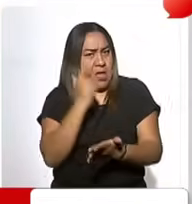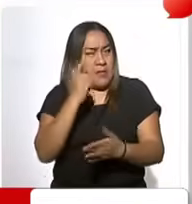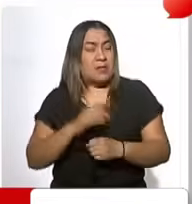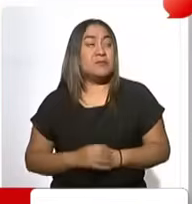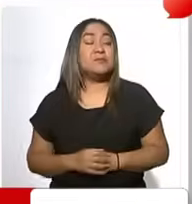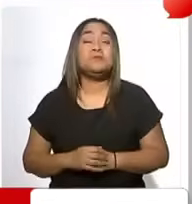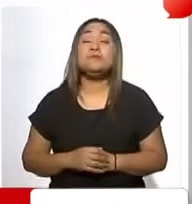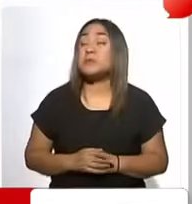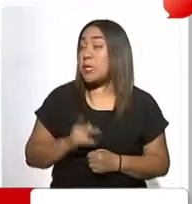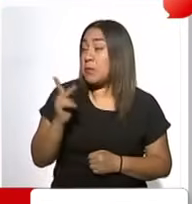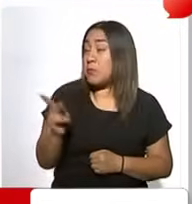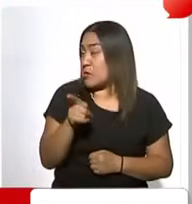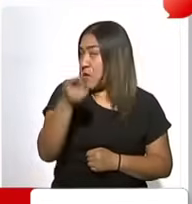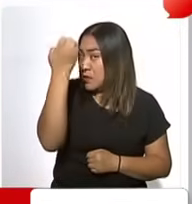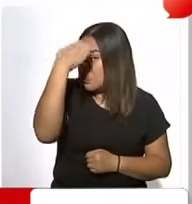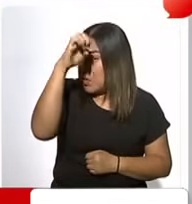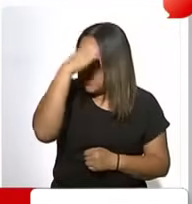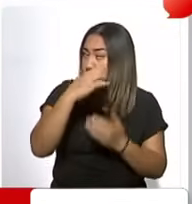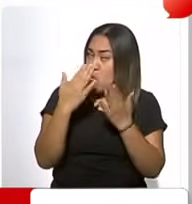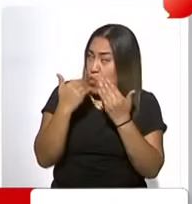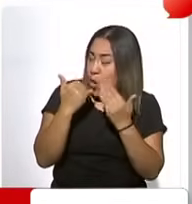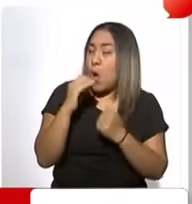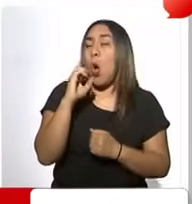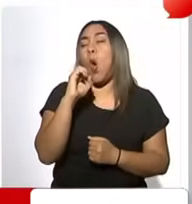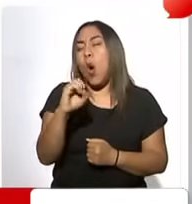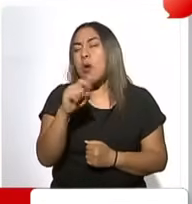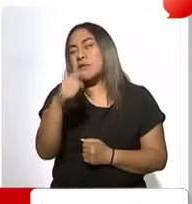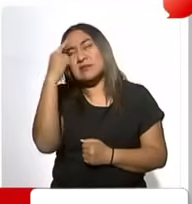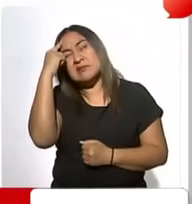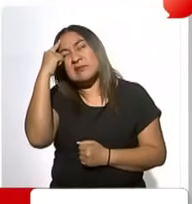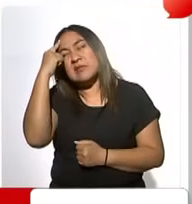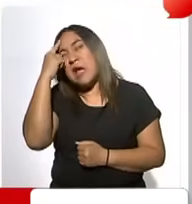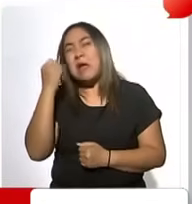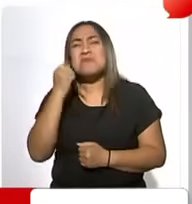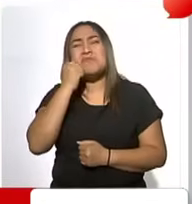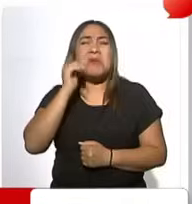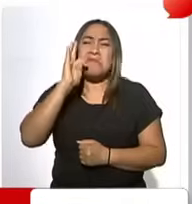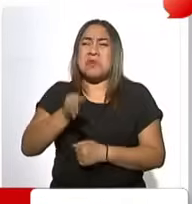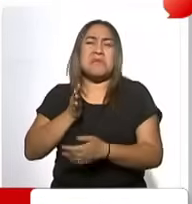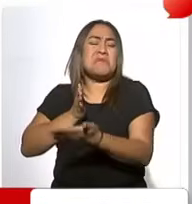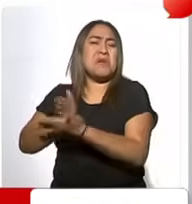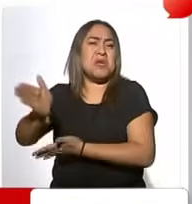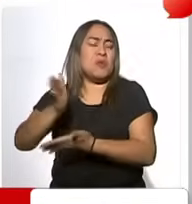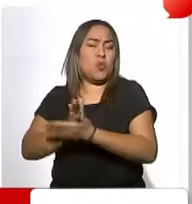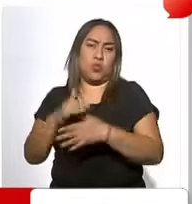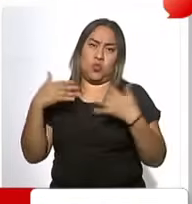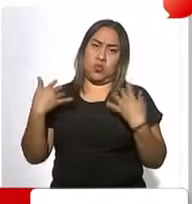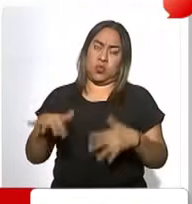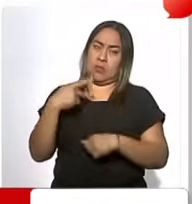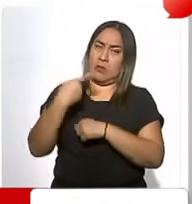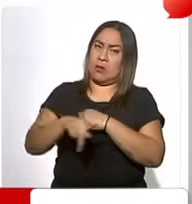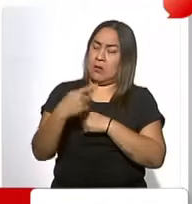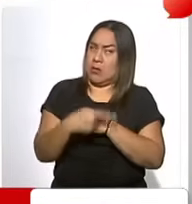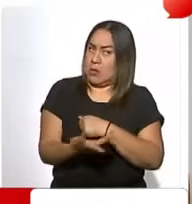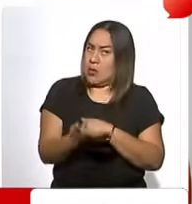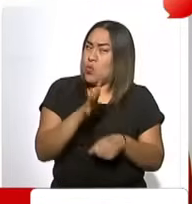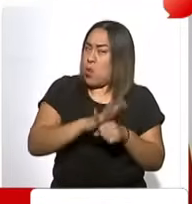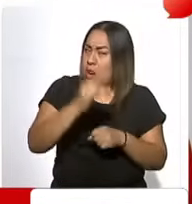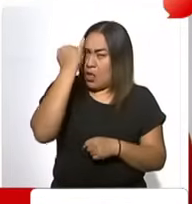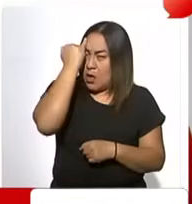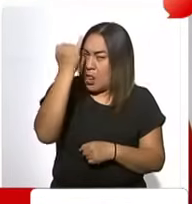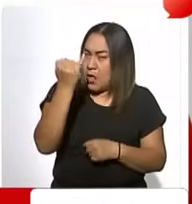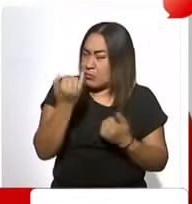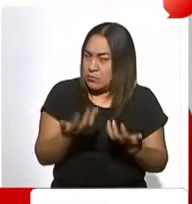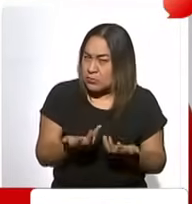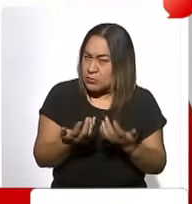experiencia o cuál es la oferta que se le hizo a noboa para tomar una decisión de esta naturaleza si seguimos la tesis de que no